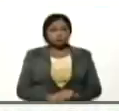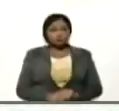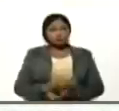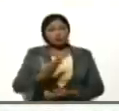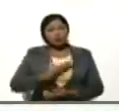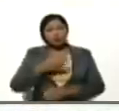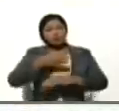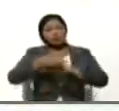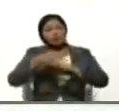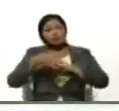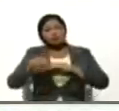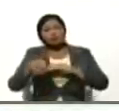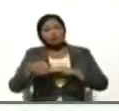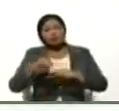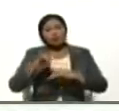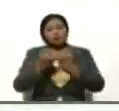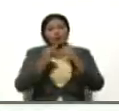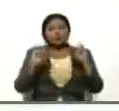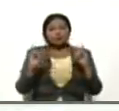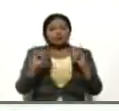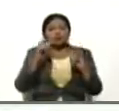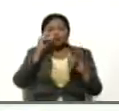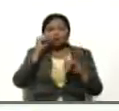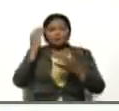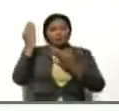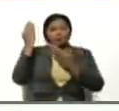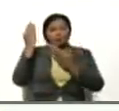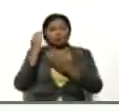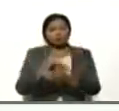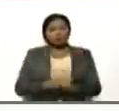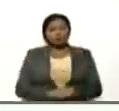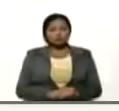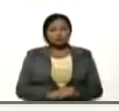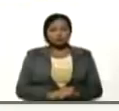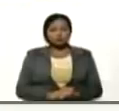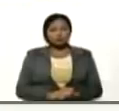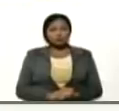Alcaldía del Municipio Independencia, José Mujica.